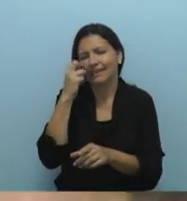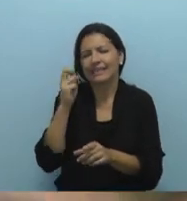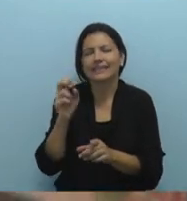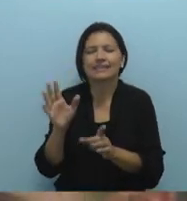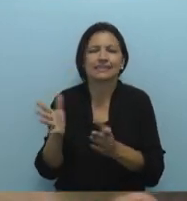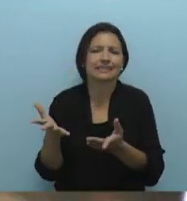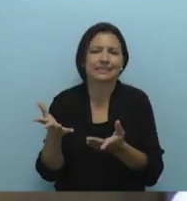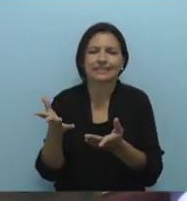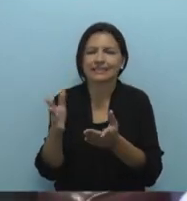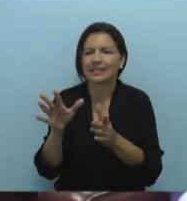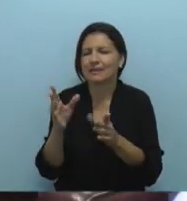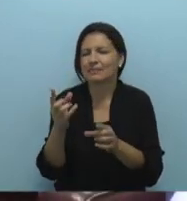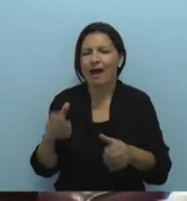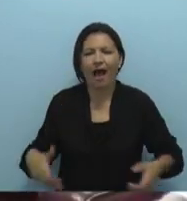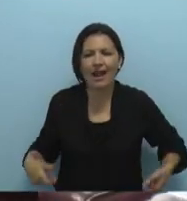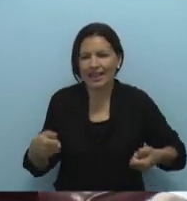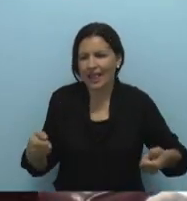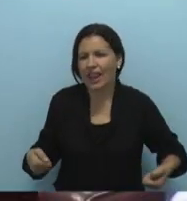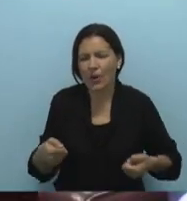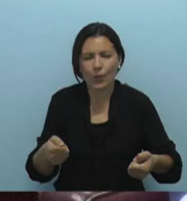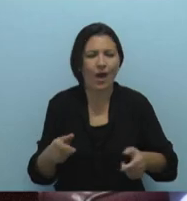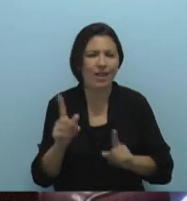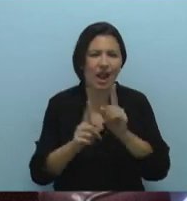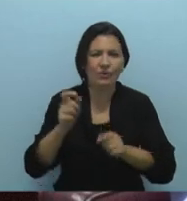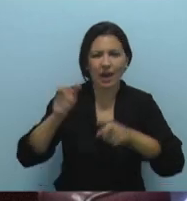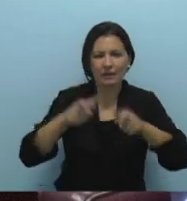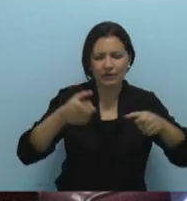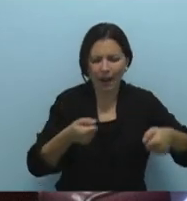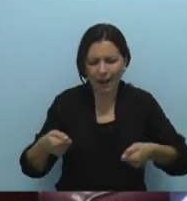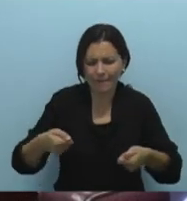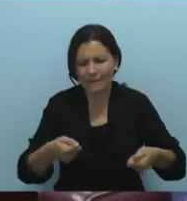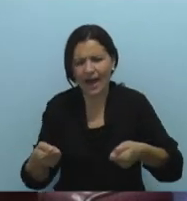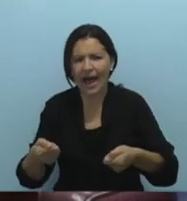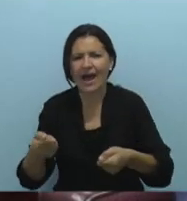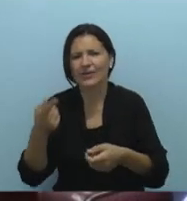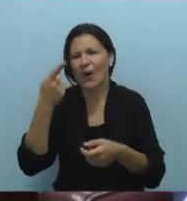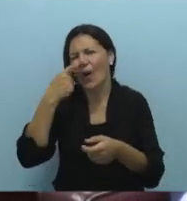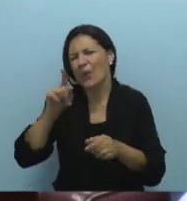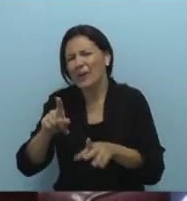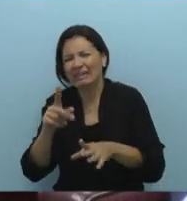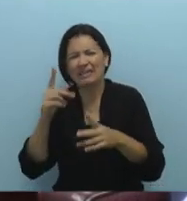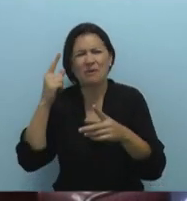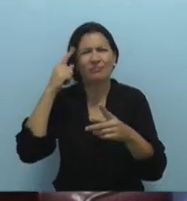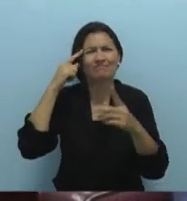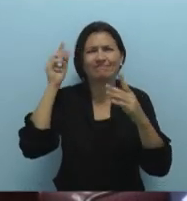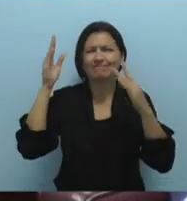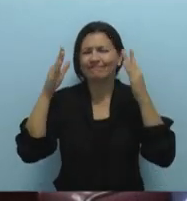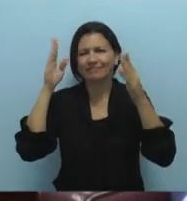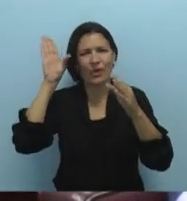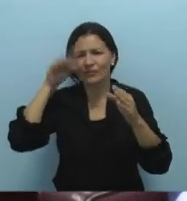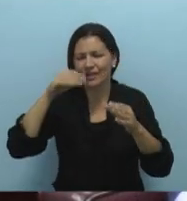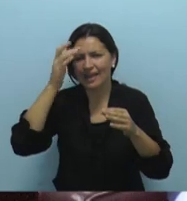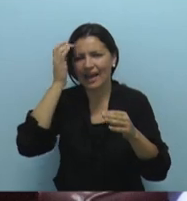sus propios medios y estaba en una silla de ruedas y la llevaban y al final ya estaba un poco perdida también. Pero era muy común verla a